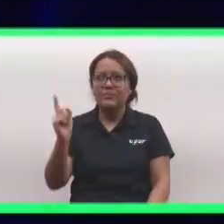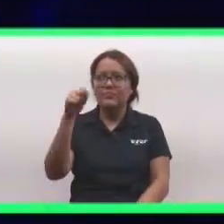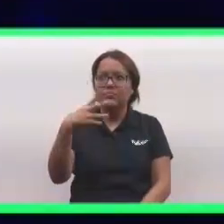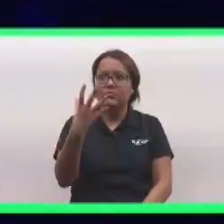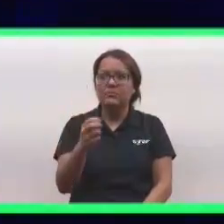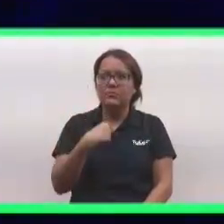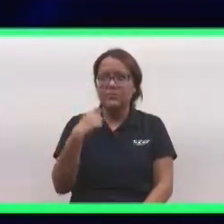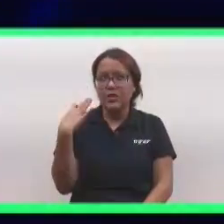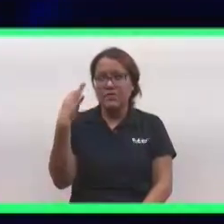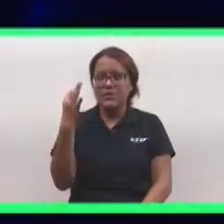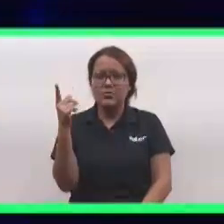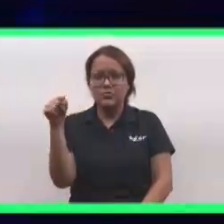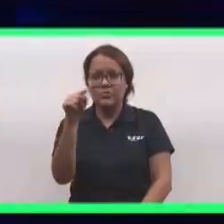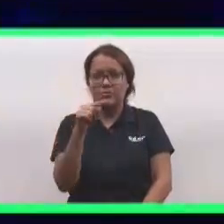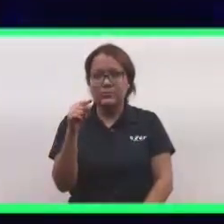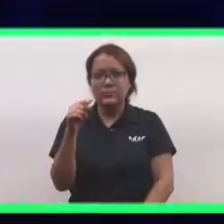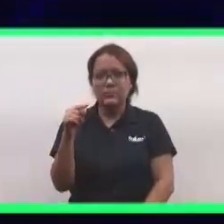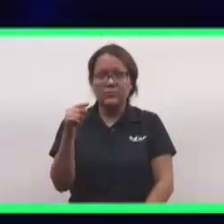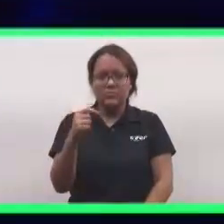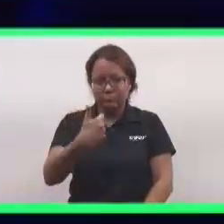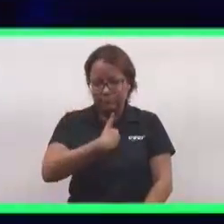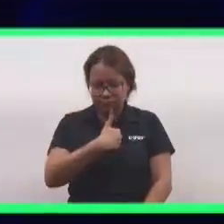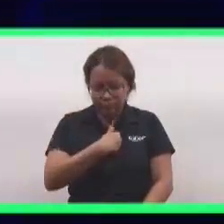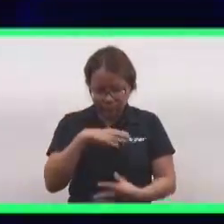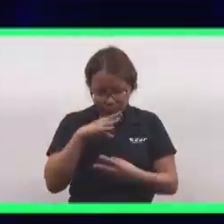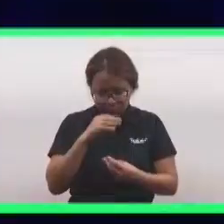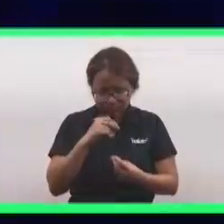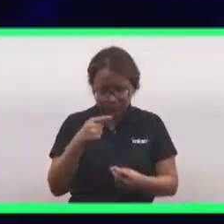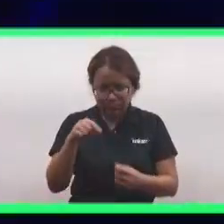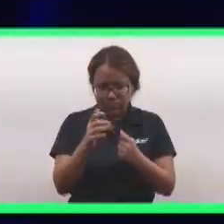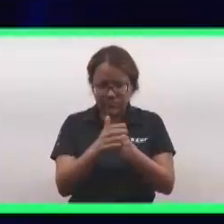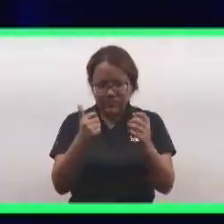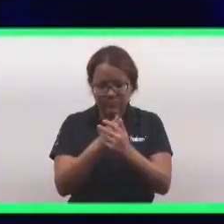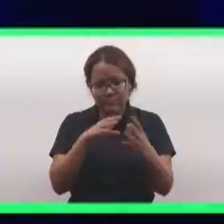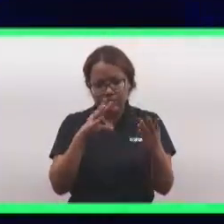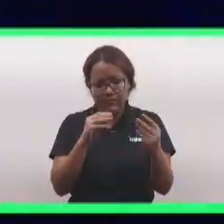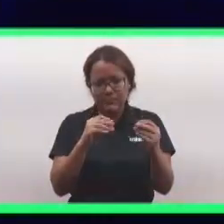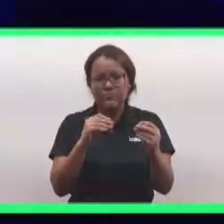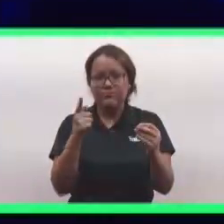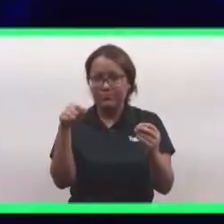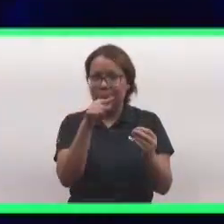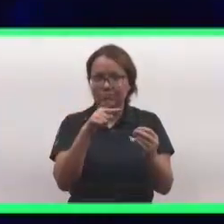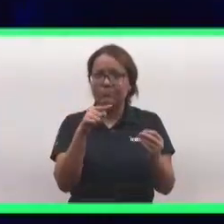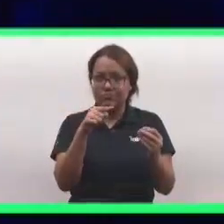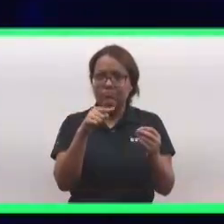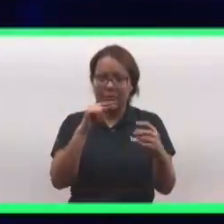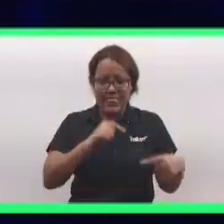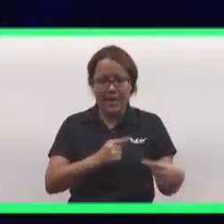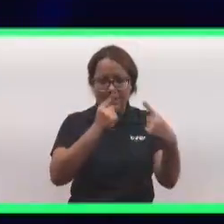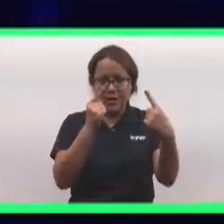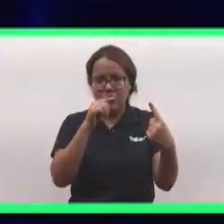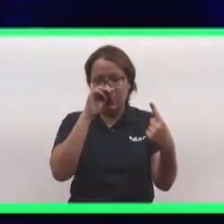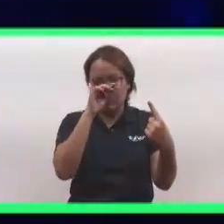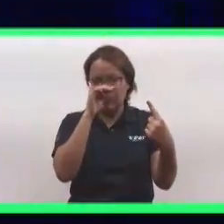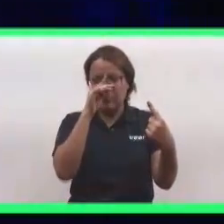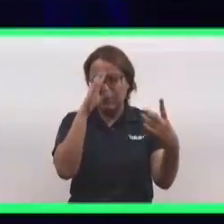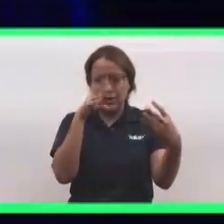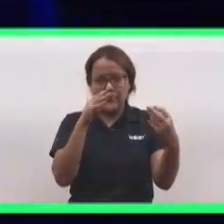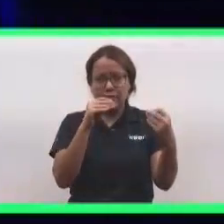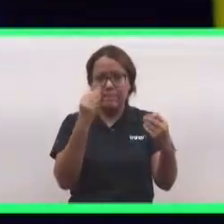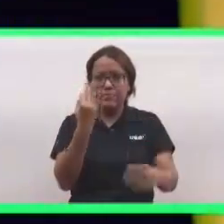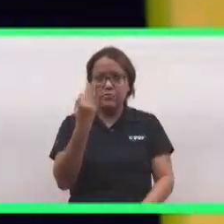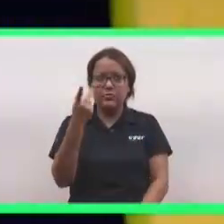invito, gloria al Señor, a que hables con tu interior, a que hables con tu problema, a que hables con tu enemigo. Ojo, y por